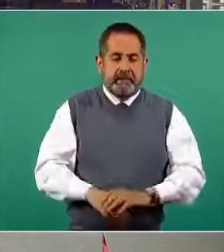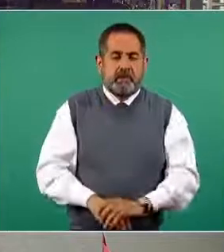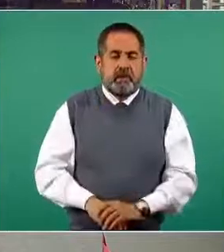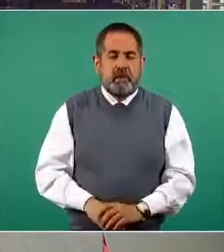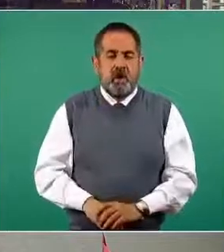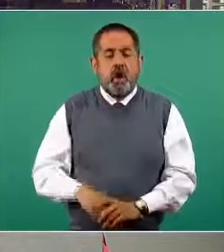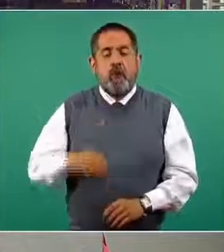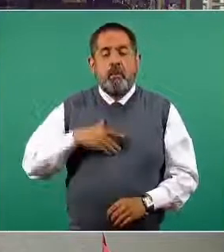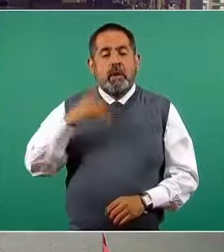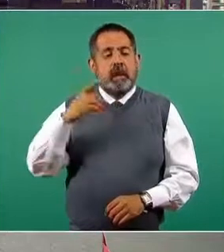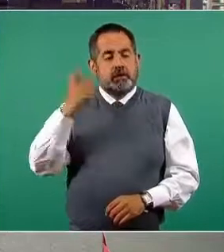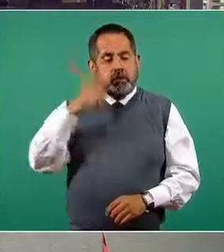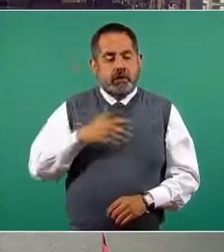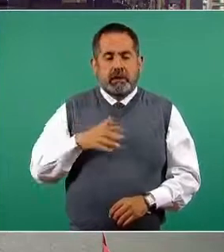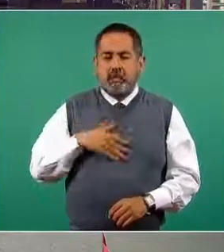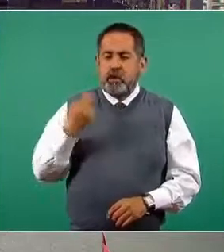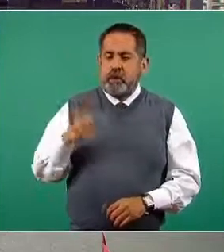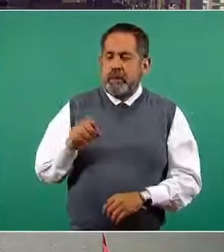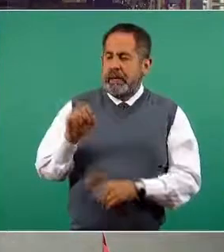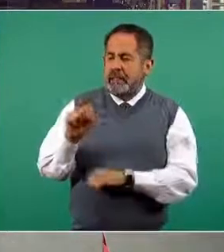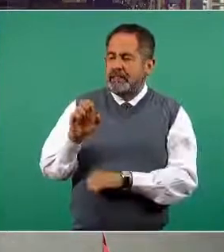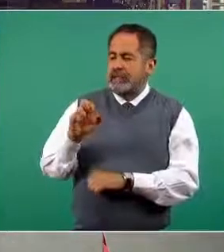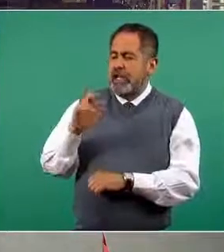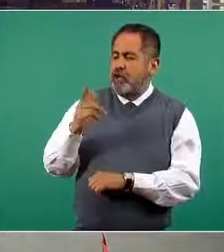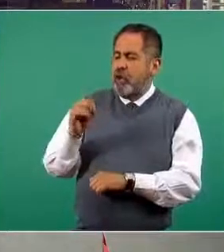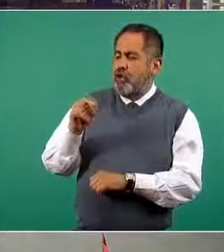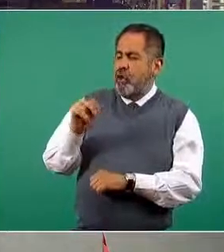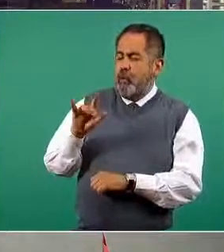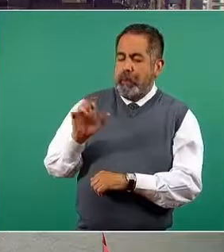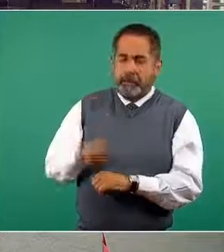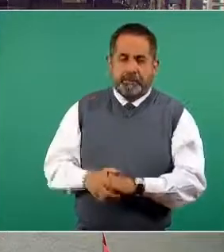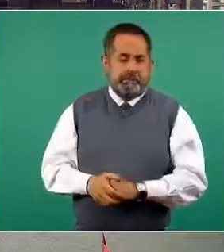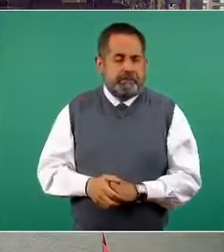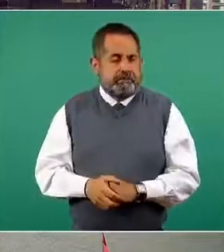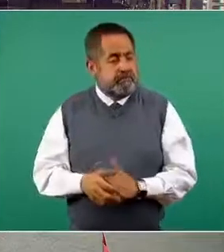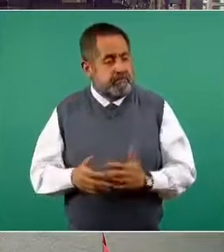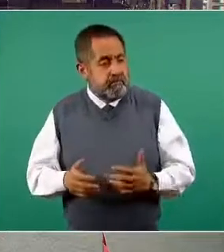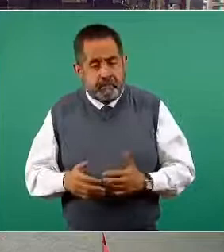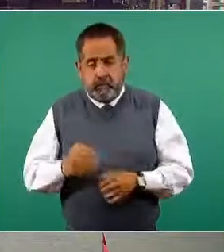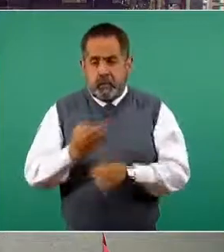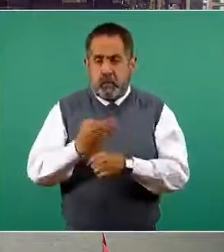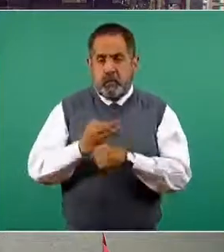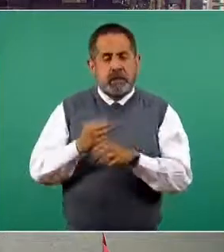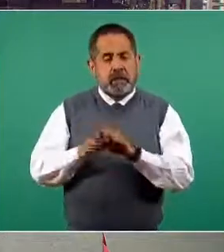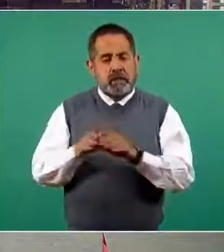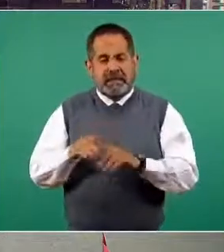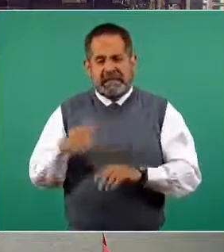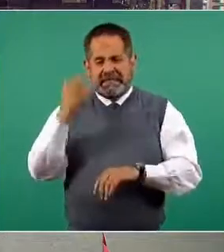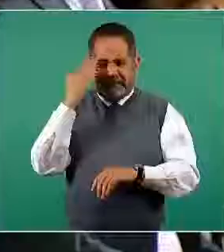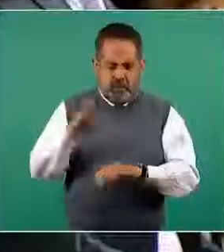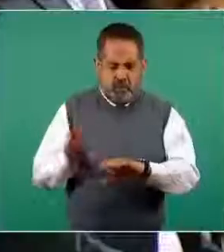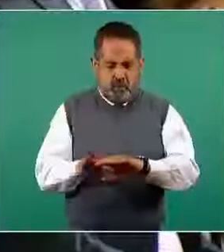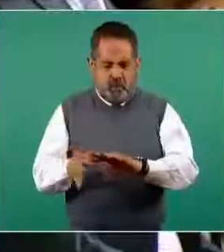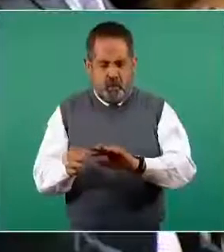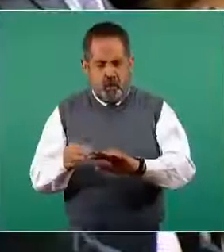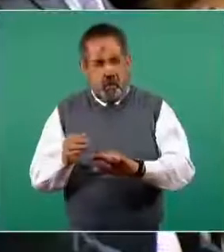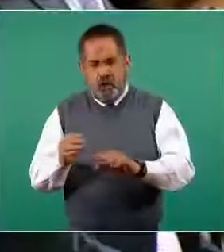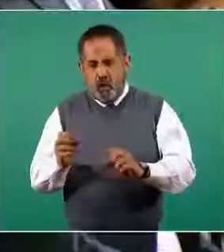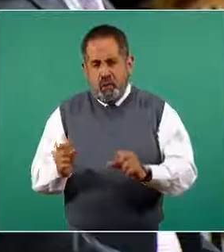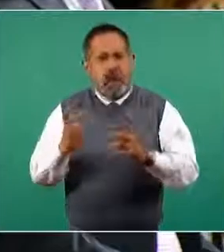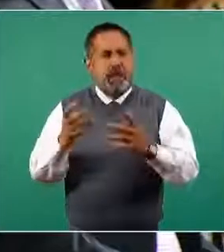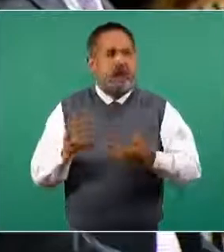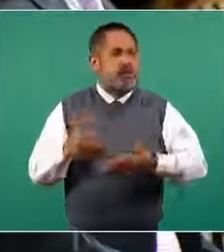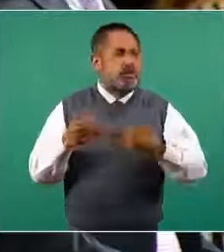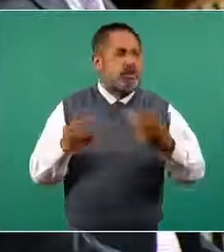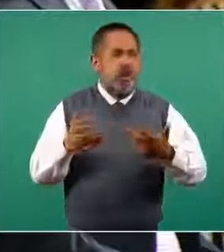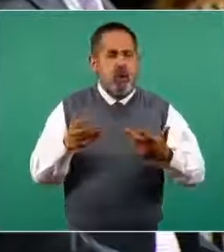Buenas noches, Sergio Noble de Pulso Saludable. Doctor, al día de hoy hay manera de saber si el número o la cifra